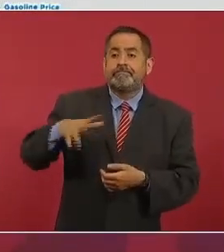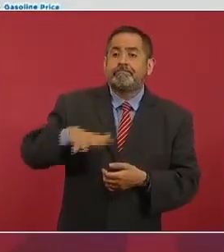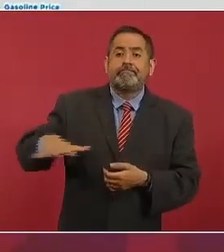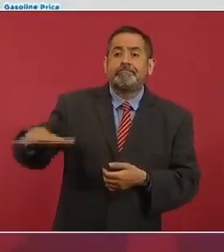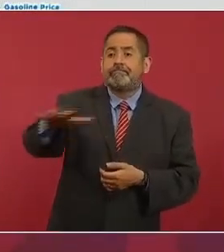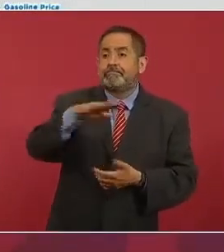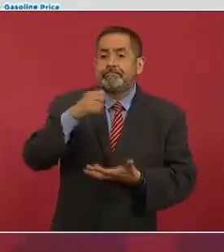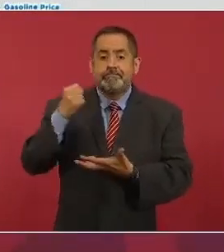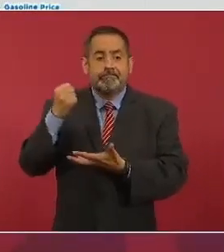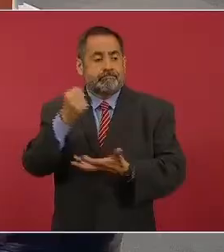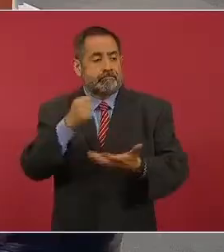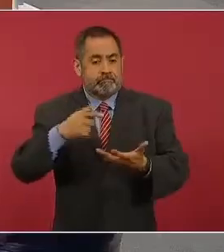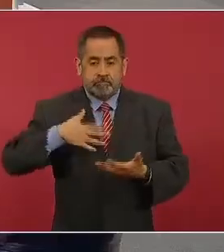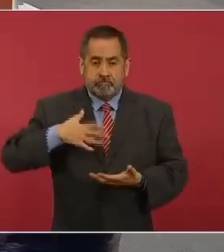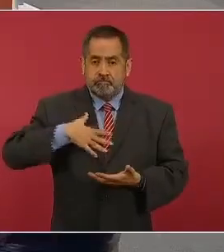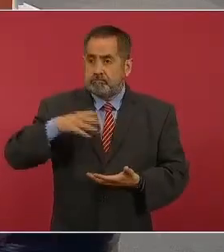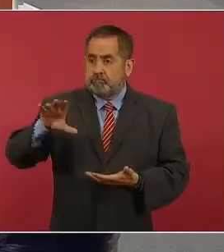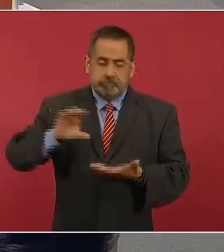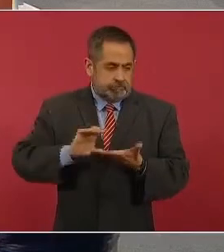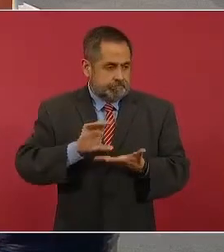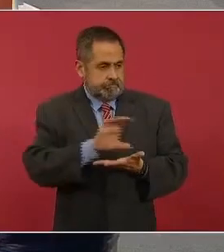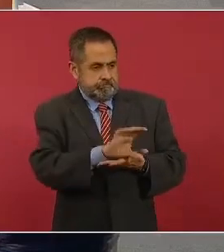del presupuesto, estamos